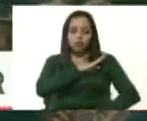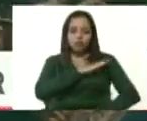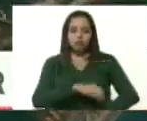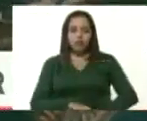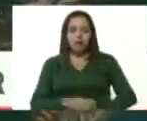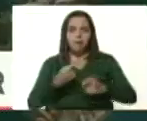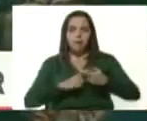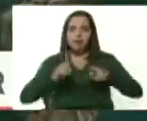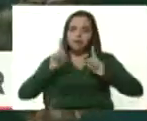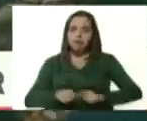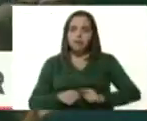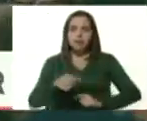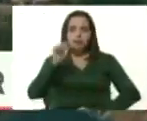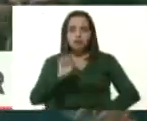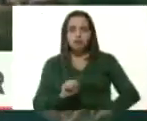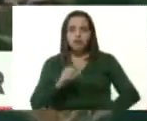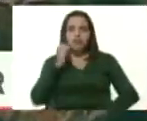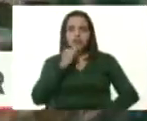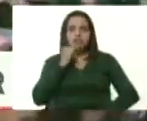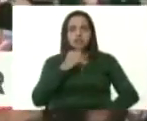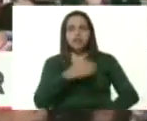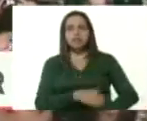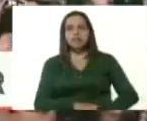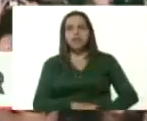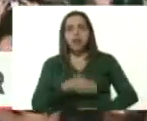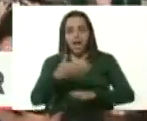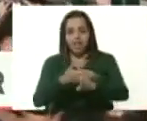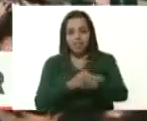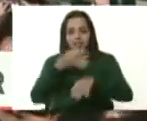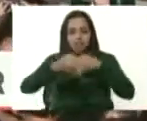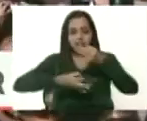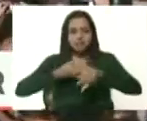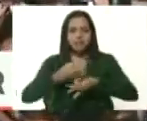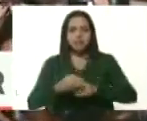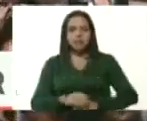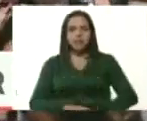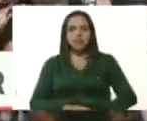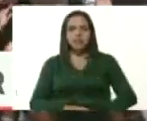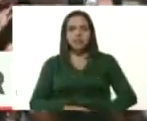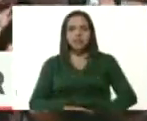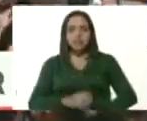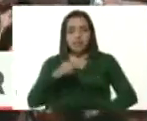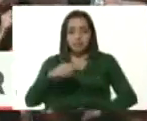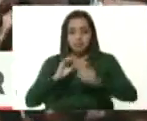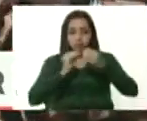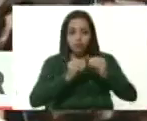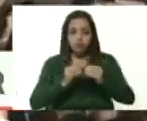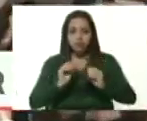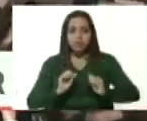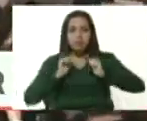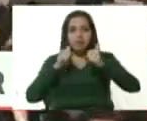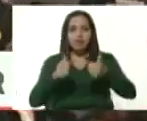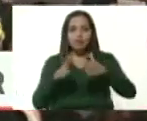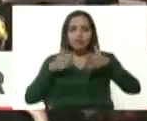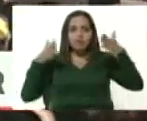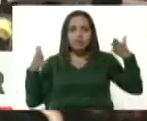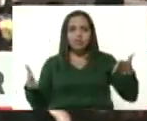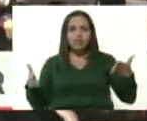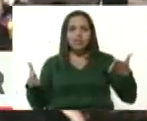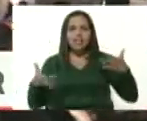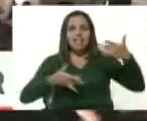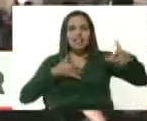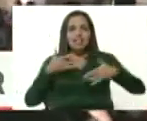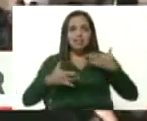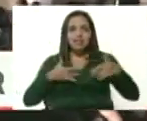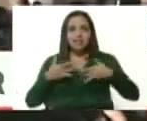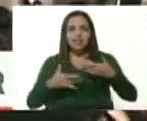aquí, en el sur de Valencia, presidente, como yo le comentaba, esto va a generar una gigantesca